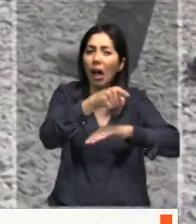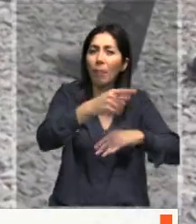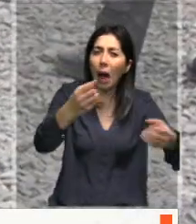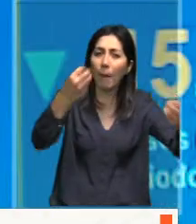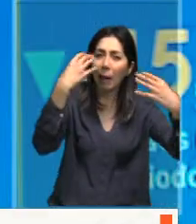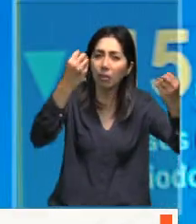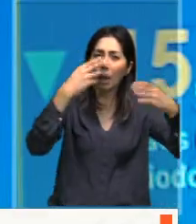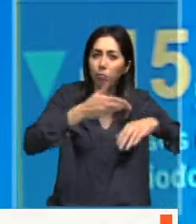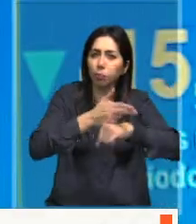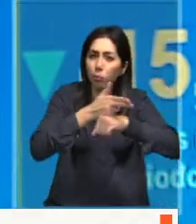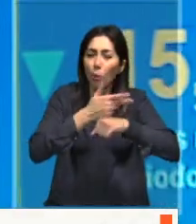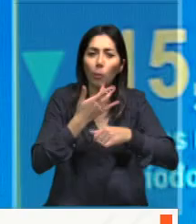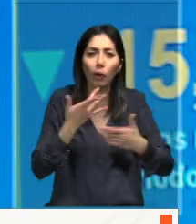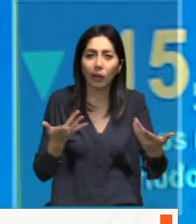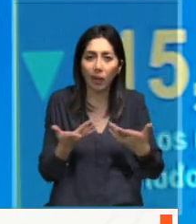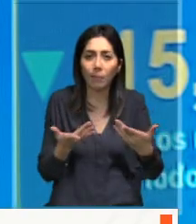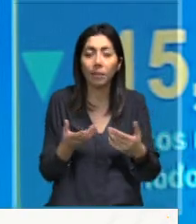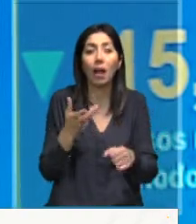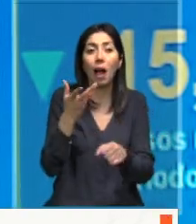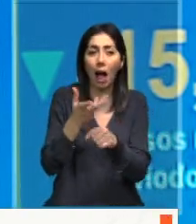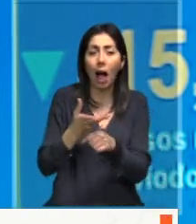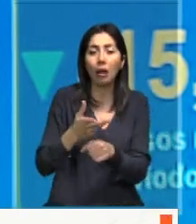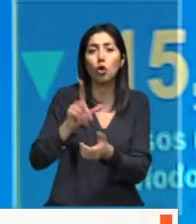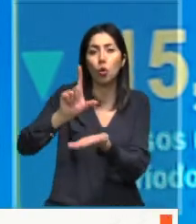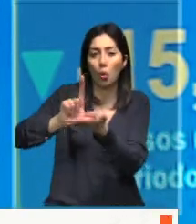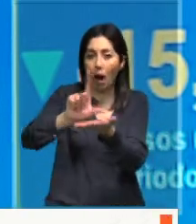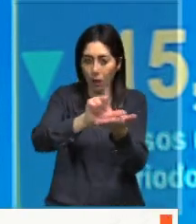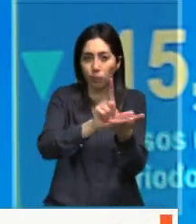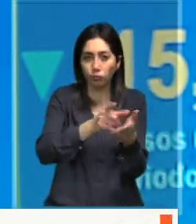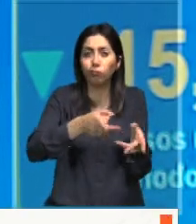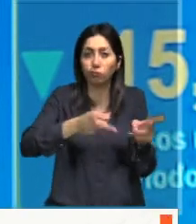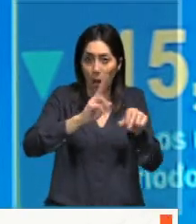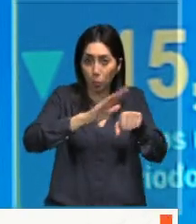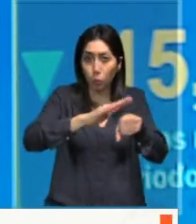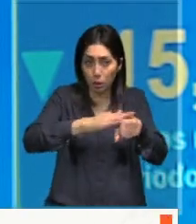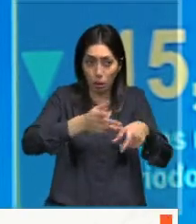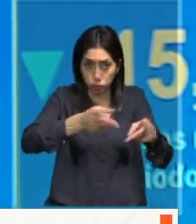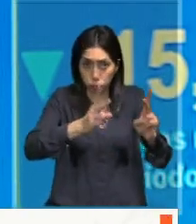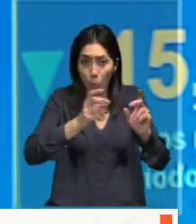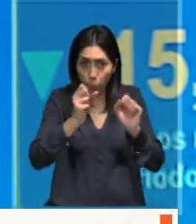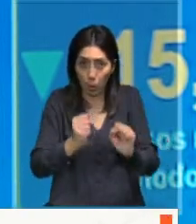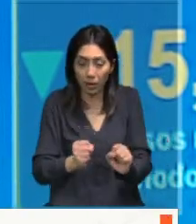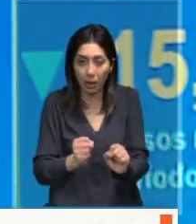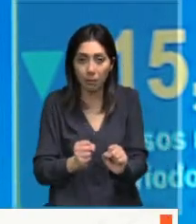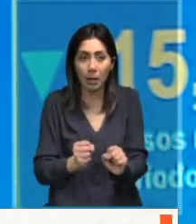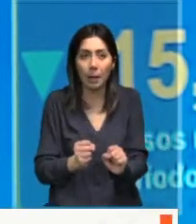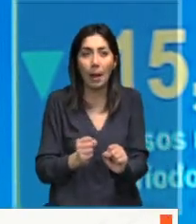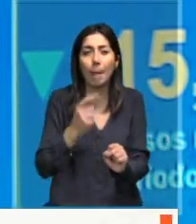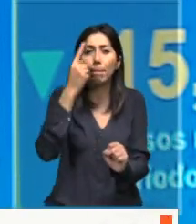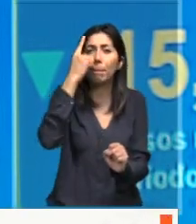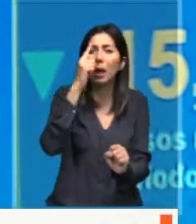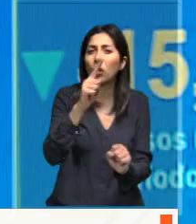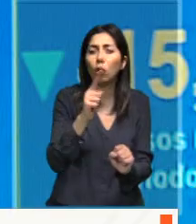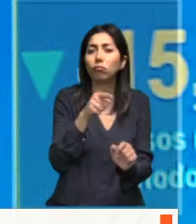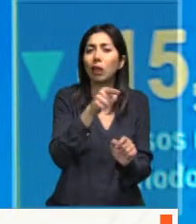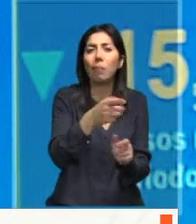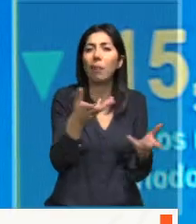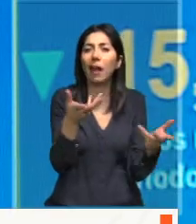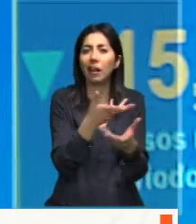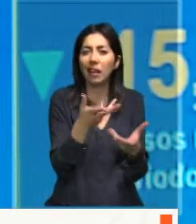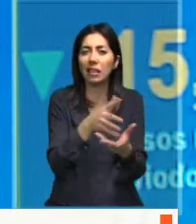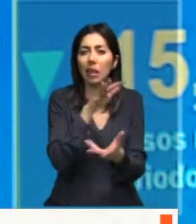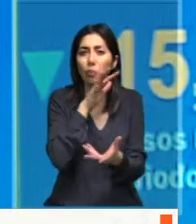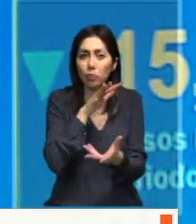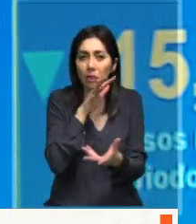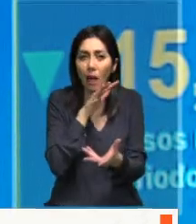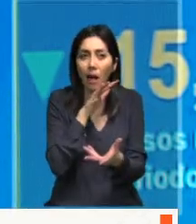capacitarse? Hay varios polígonos autorizados que utilizan ese método, pero son para utilizarlo en